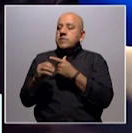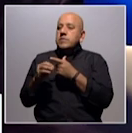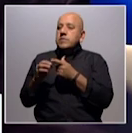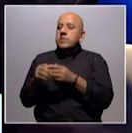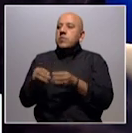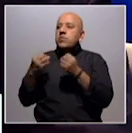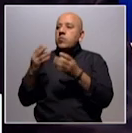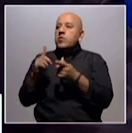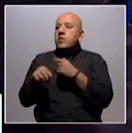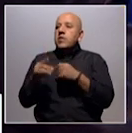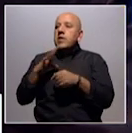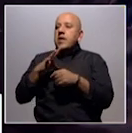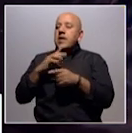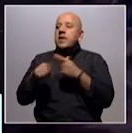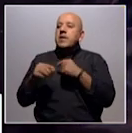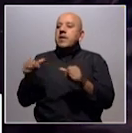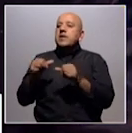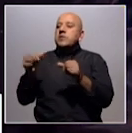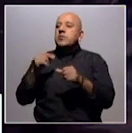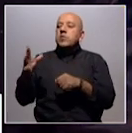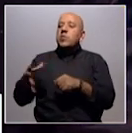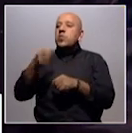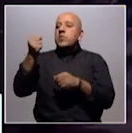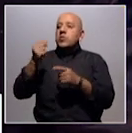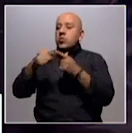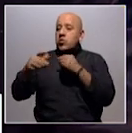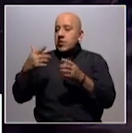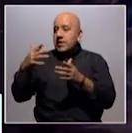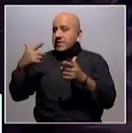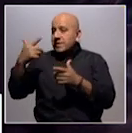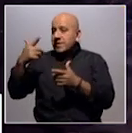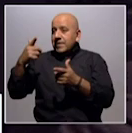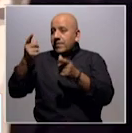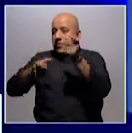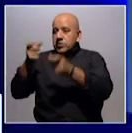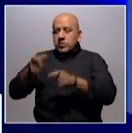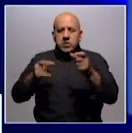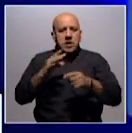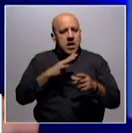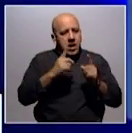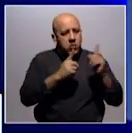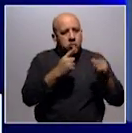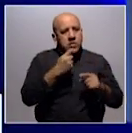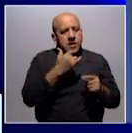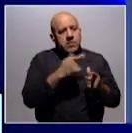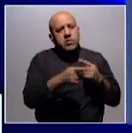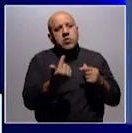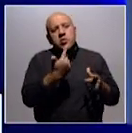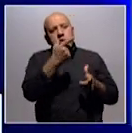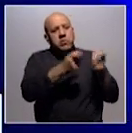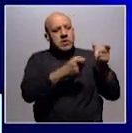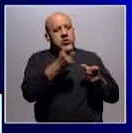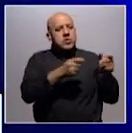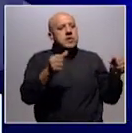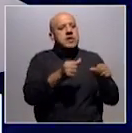porque me parece que hay que lograr un encuentro con la ciudadanía que está faltando y ha habido algún ejemplo viene el pasado reciente de gente que haya